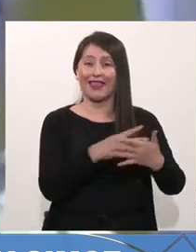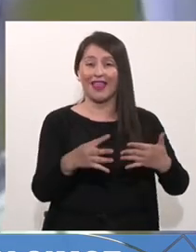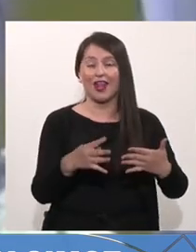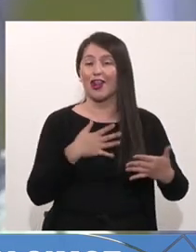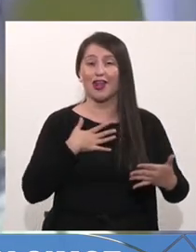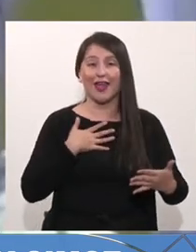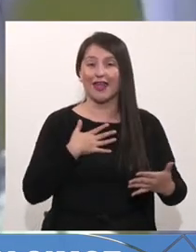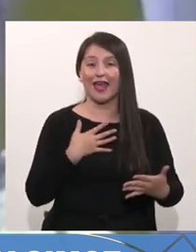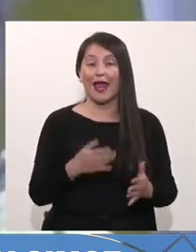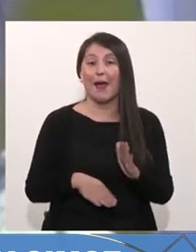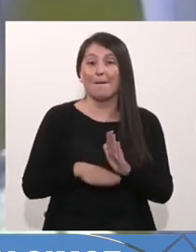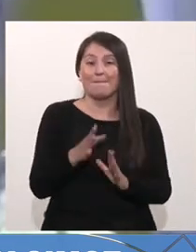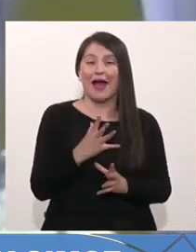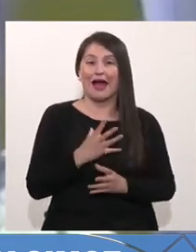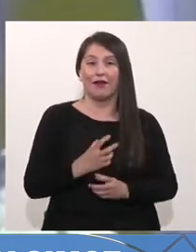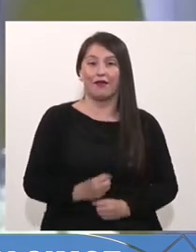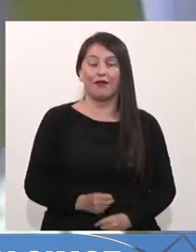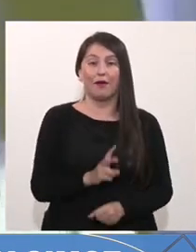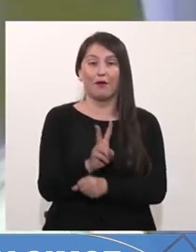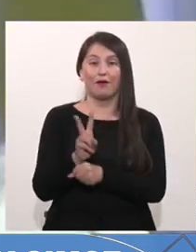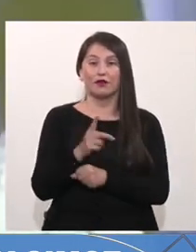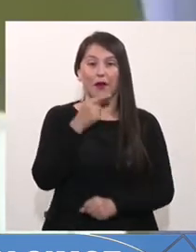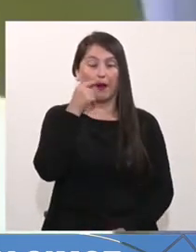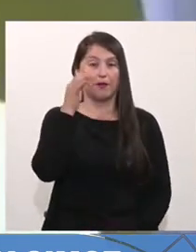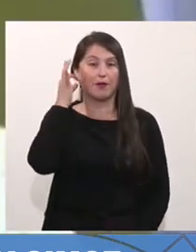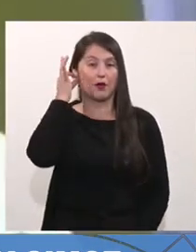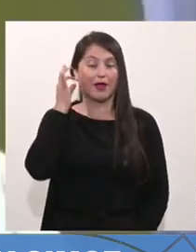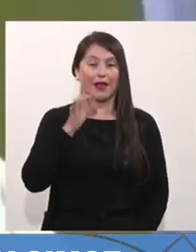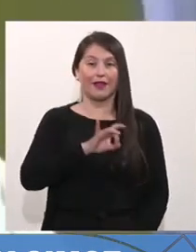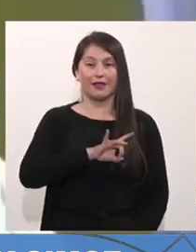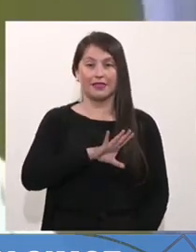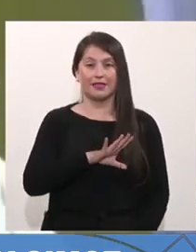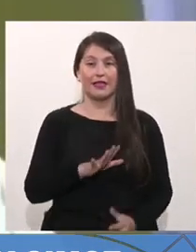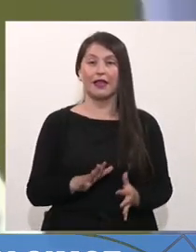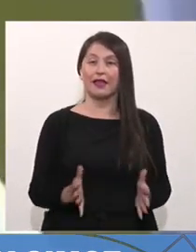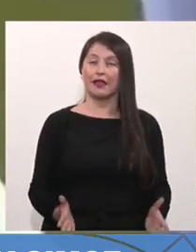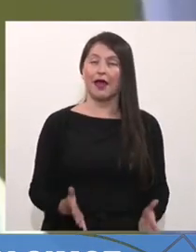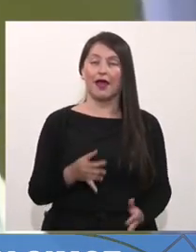que lo único que hace es aumentar el agobio de los profesores y profesoras de Chile. He dicho, señor presidente.